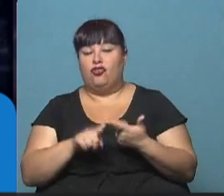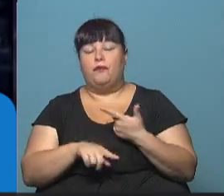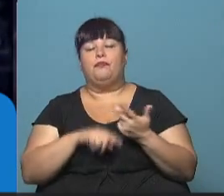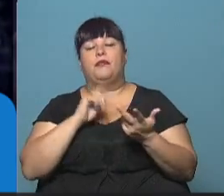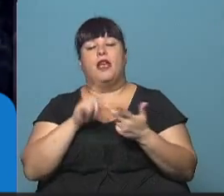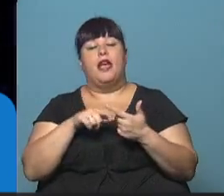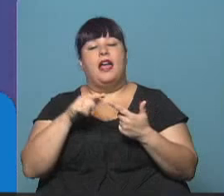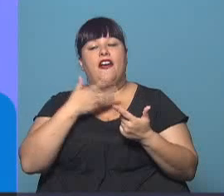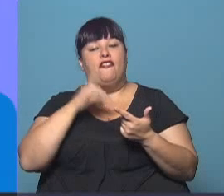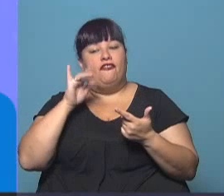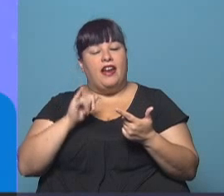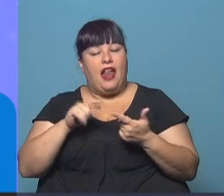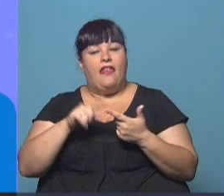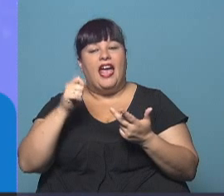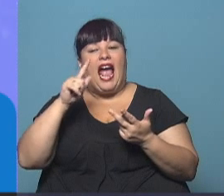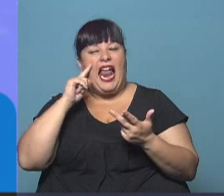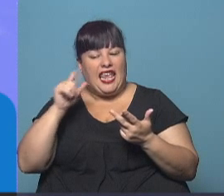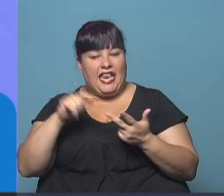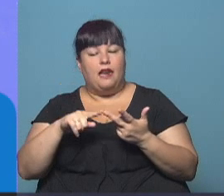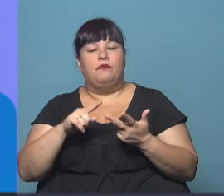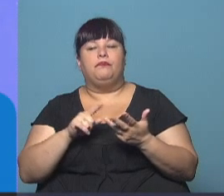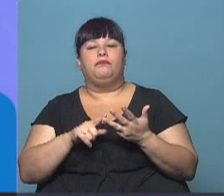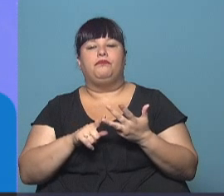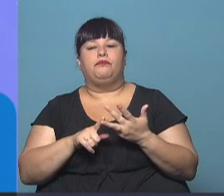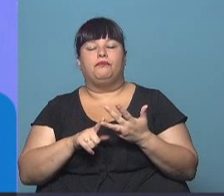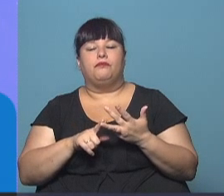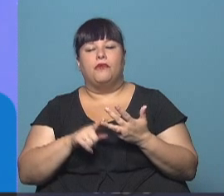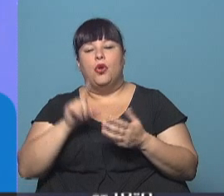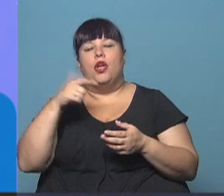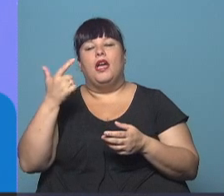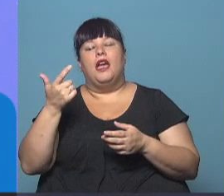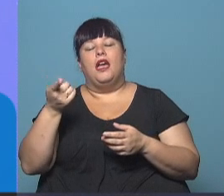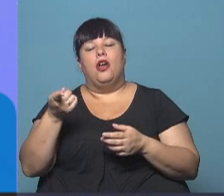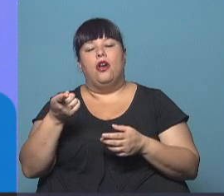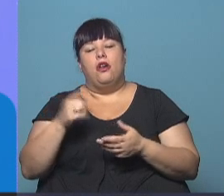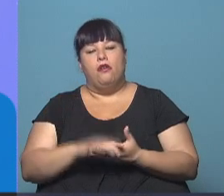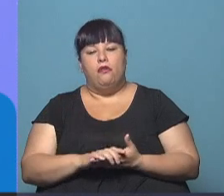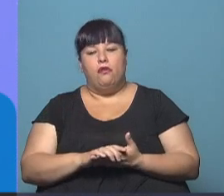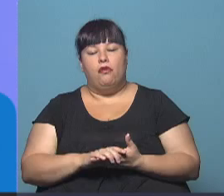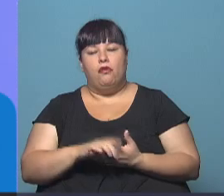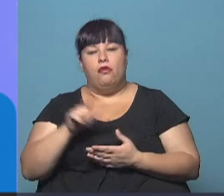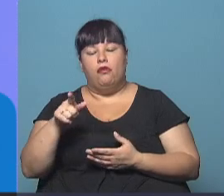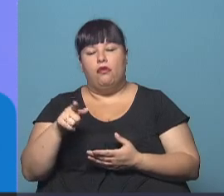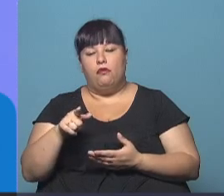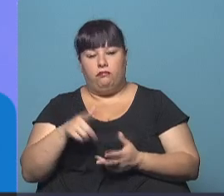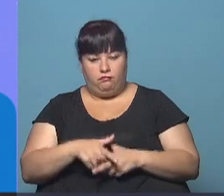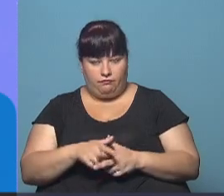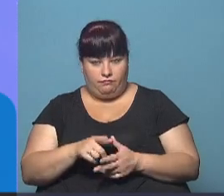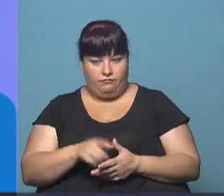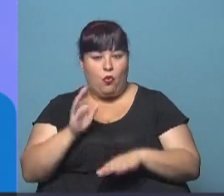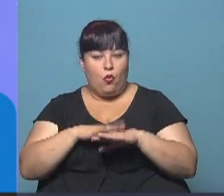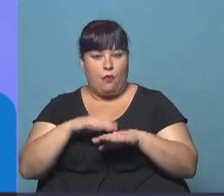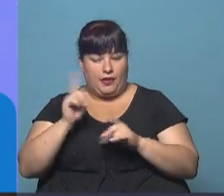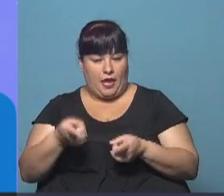apresado, Fernando Esteche, Jorge Khalil y El Cuervo también allí